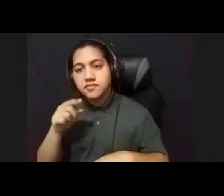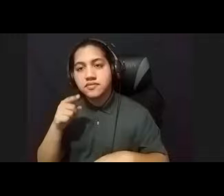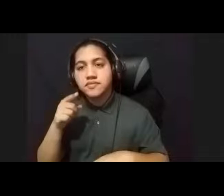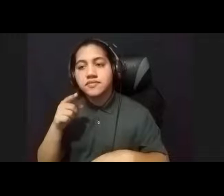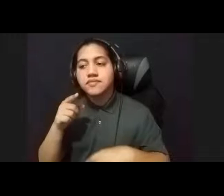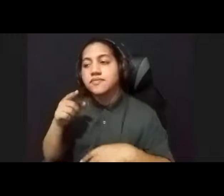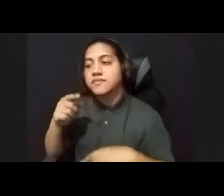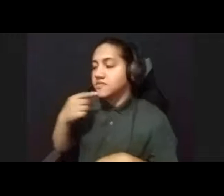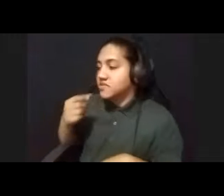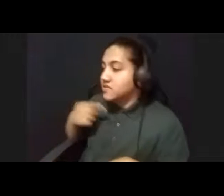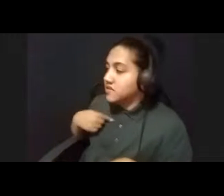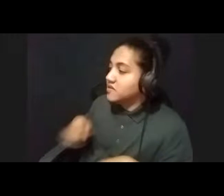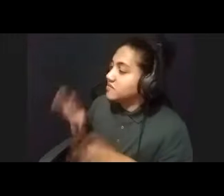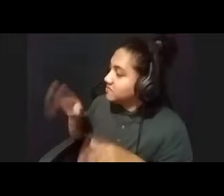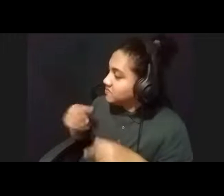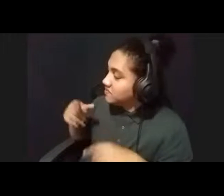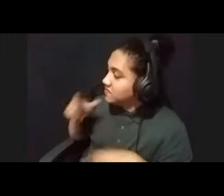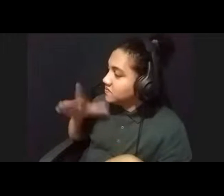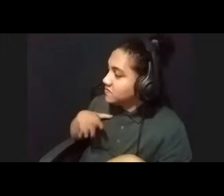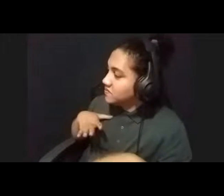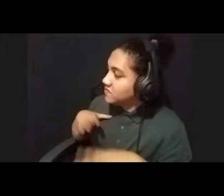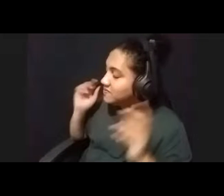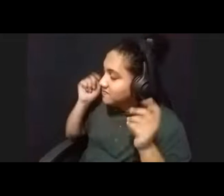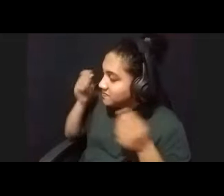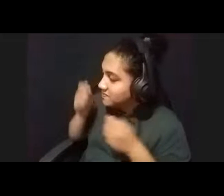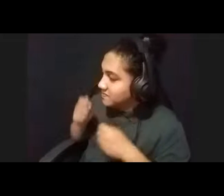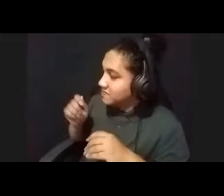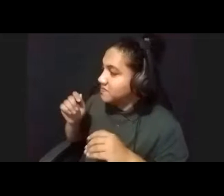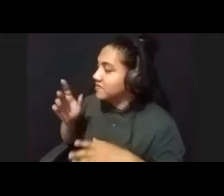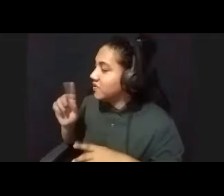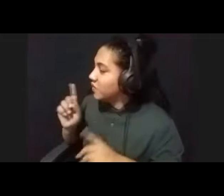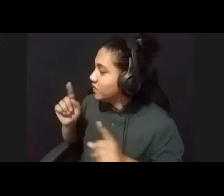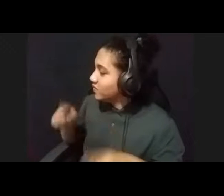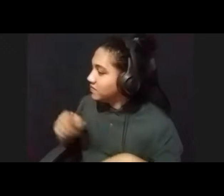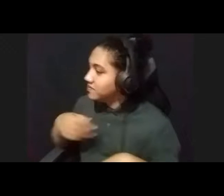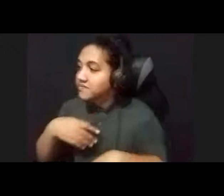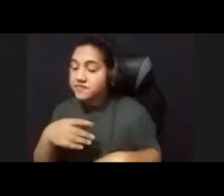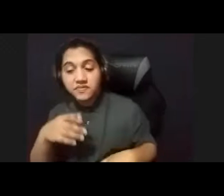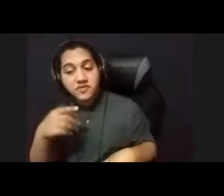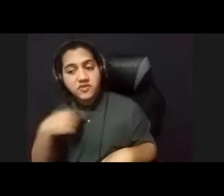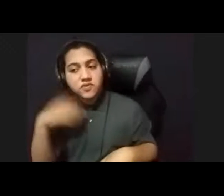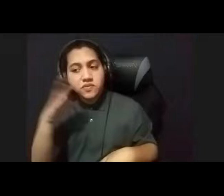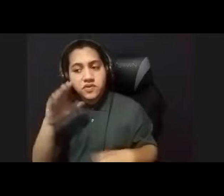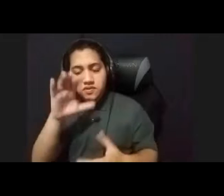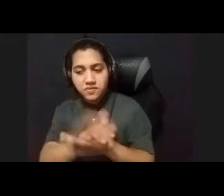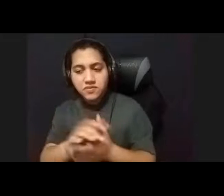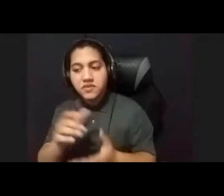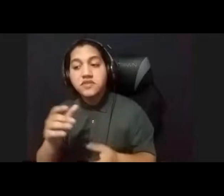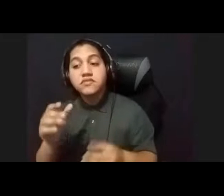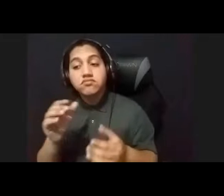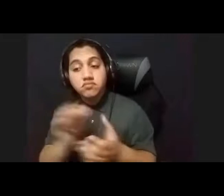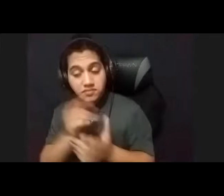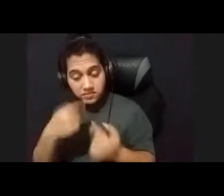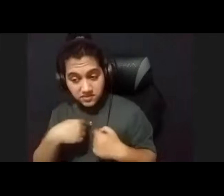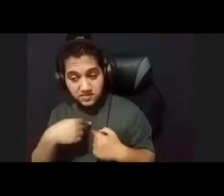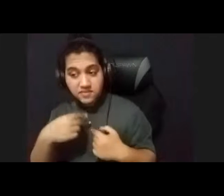un velo. ¿A dónde vas? Estoy buscando un marido. Cásate conmigo, le dijo el ratón. Si